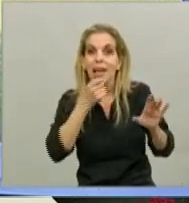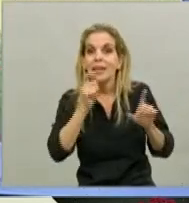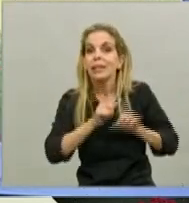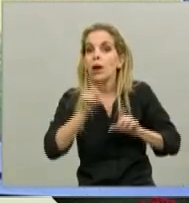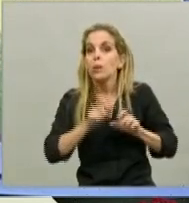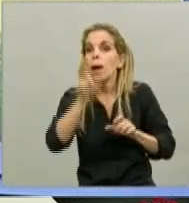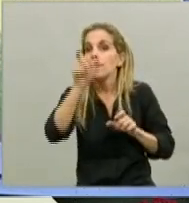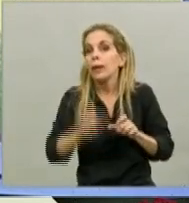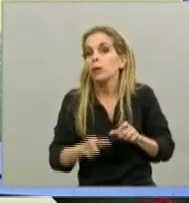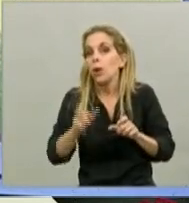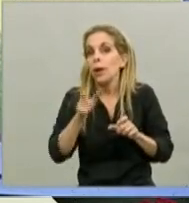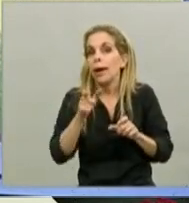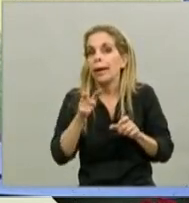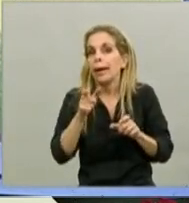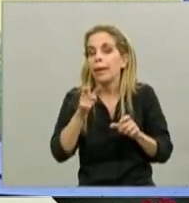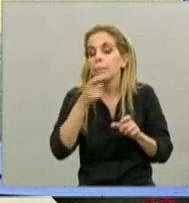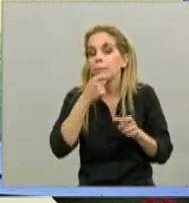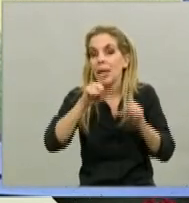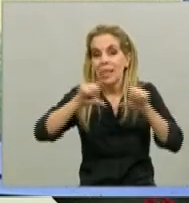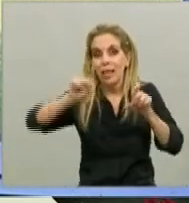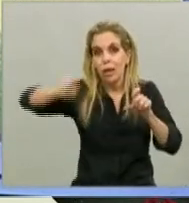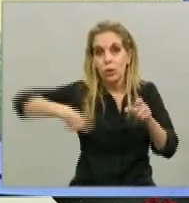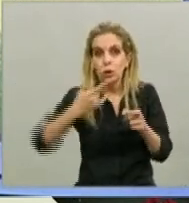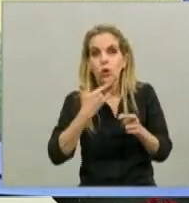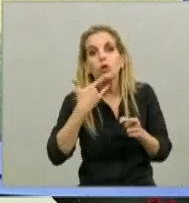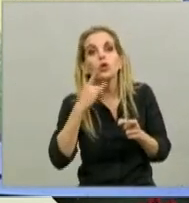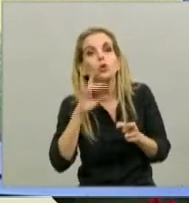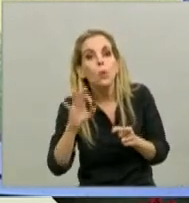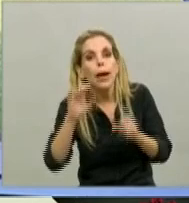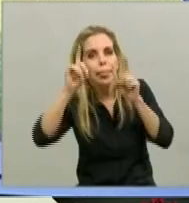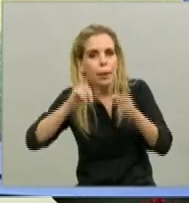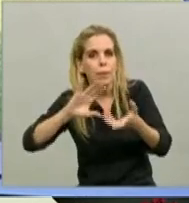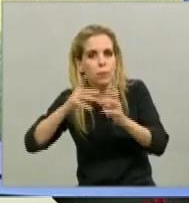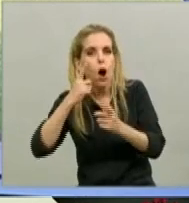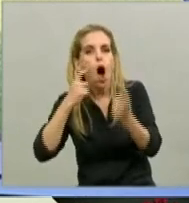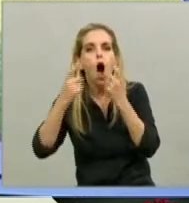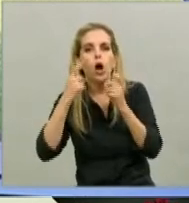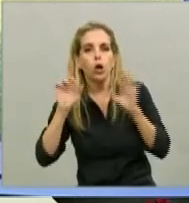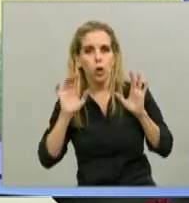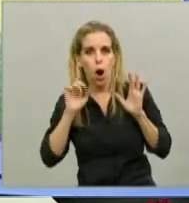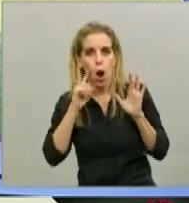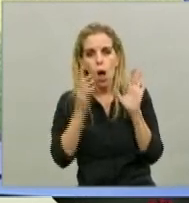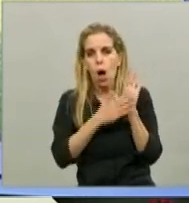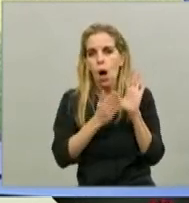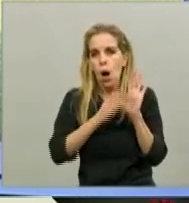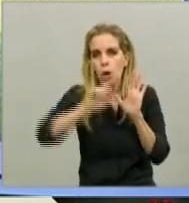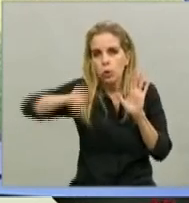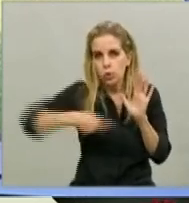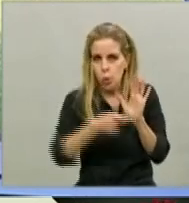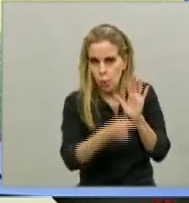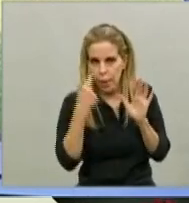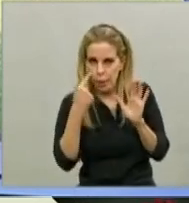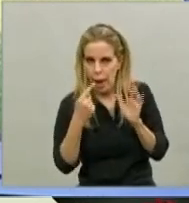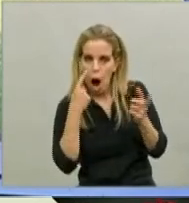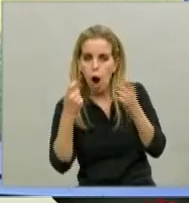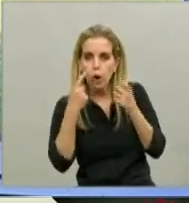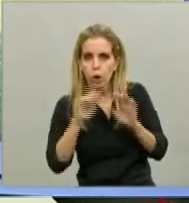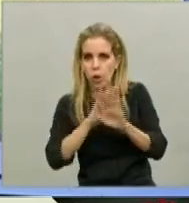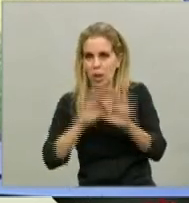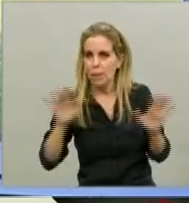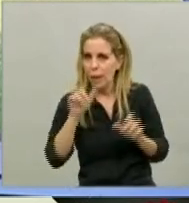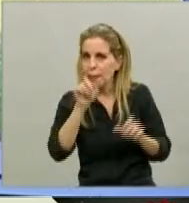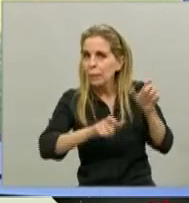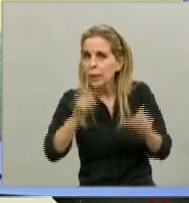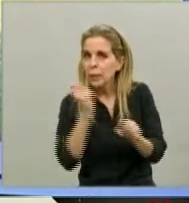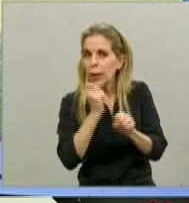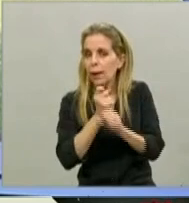suma la tarjeta SUBE para poder controlar que solamente lo usen los trabajadores esenciales. Ahora, además de esto,